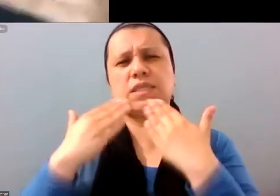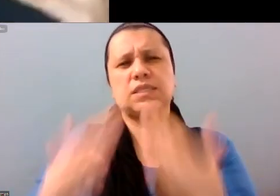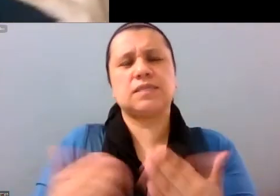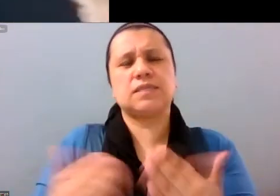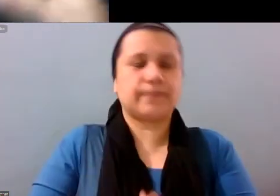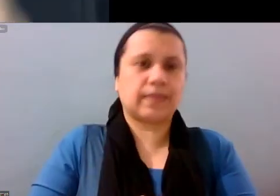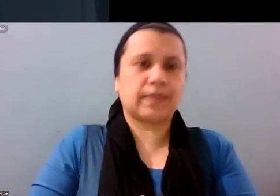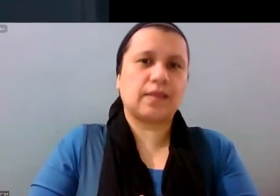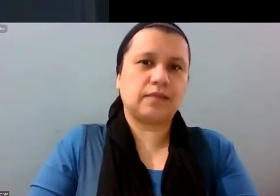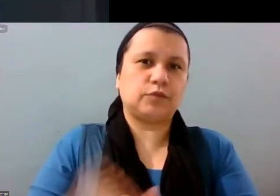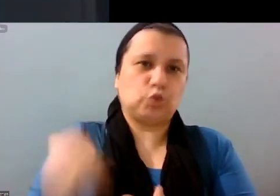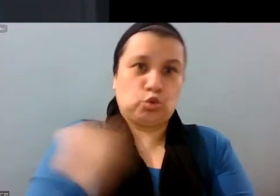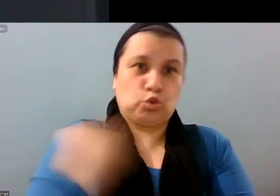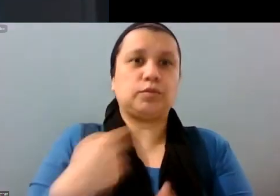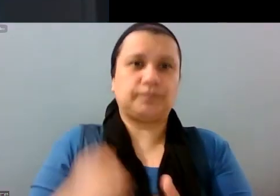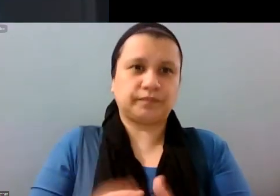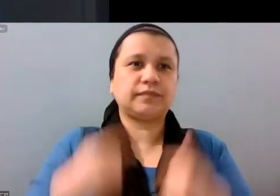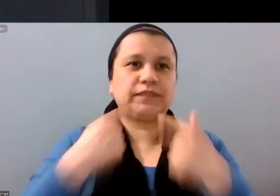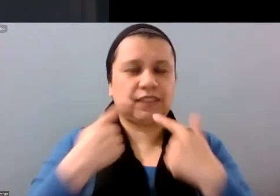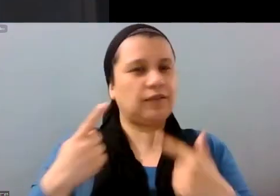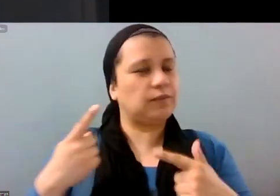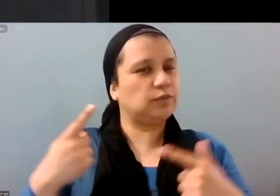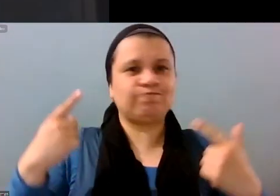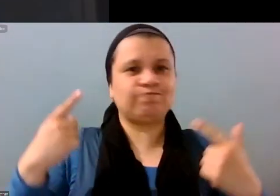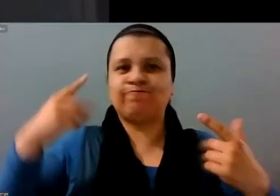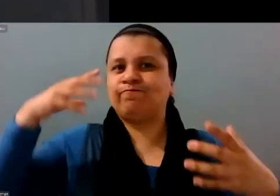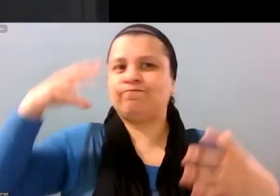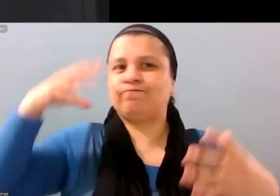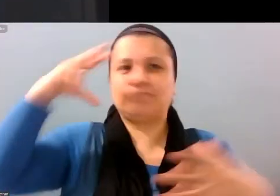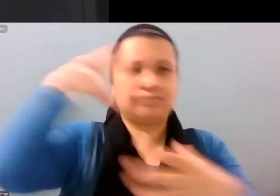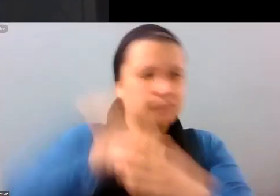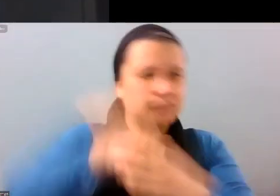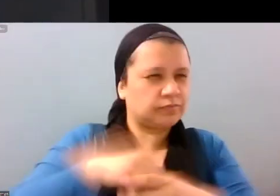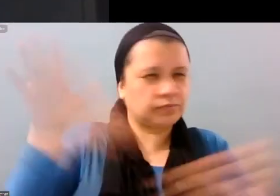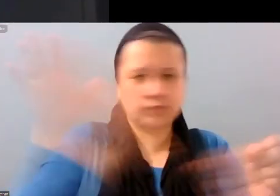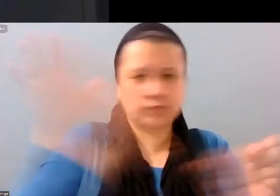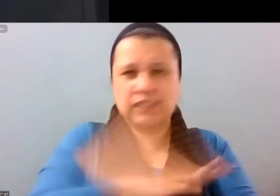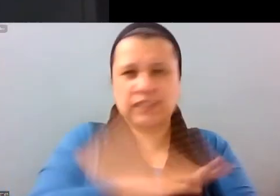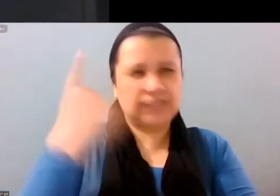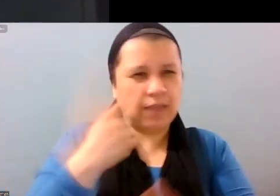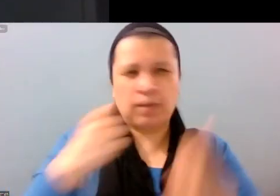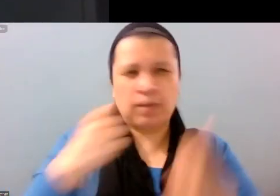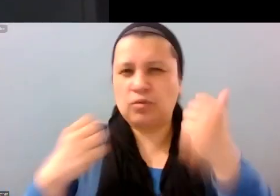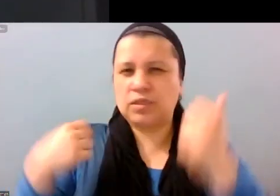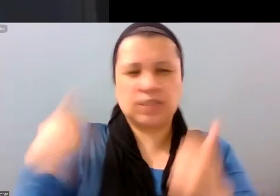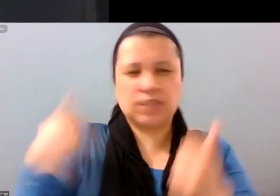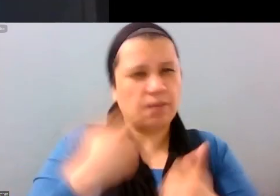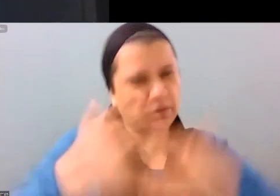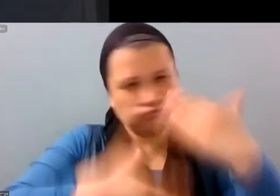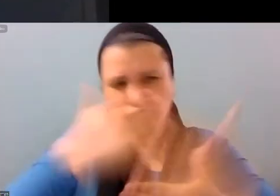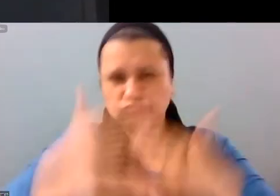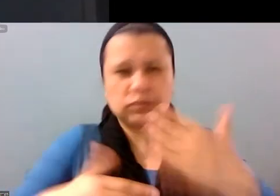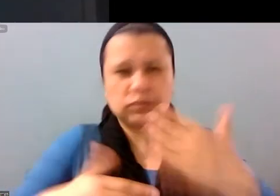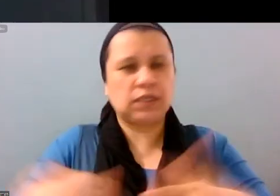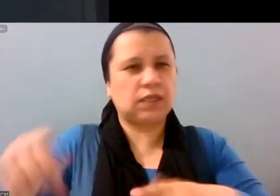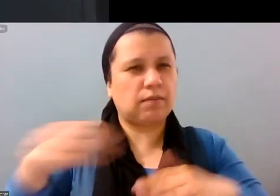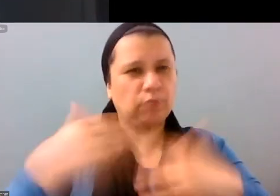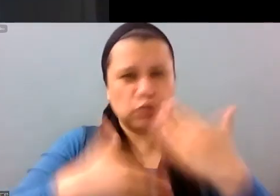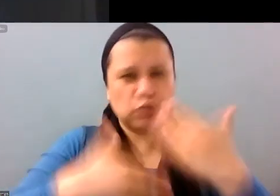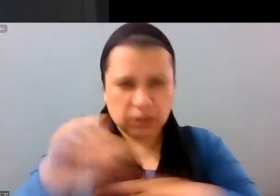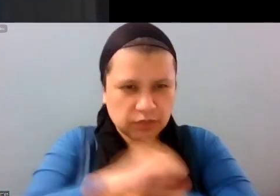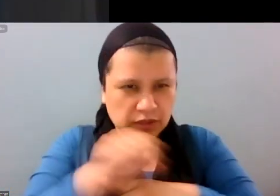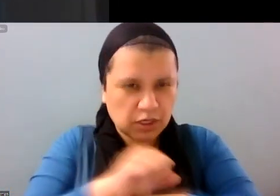a entrar de lleno a esta hoja de ruta vamos a seguir brindando igual los procesos de formación y capacitación cursos libres que